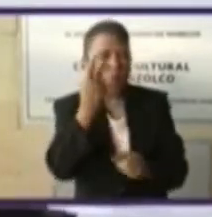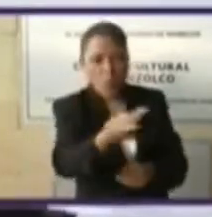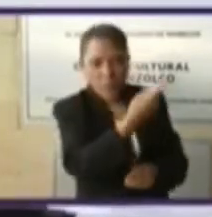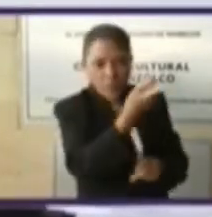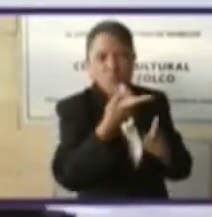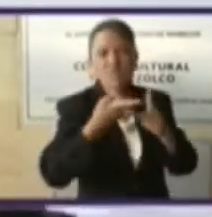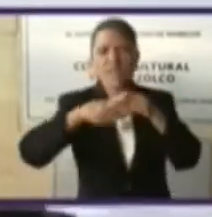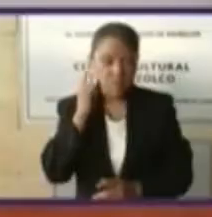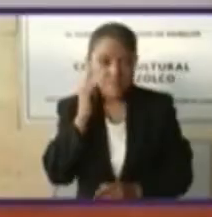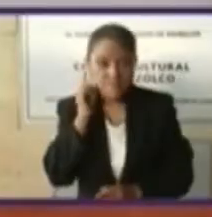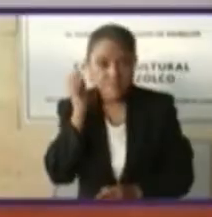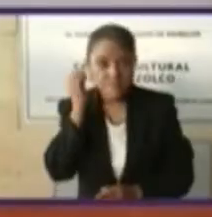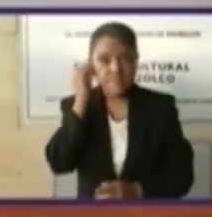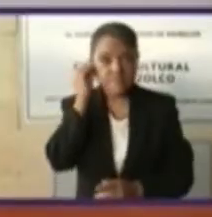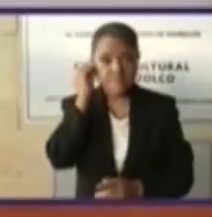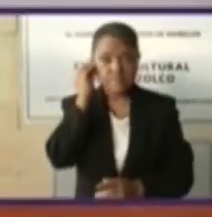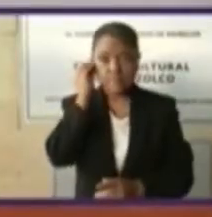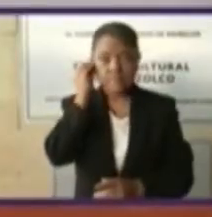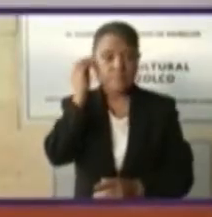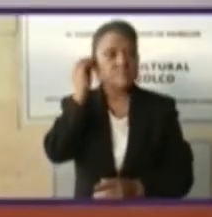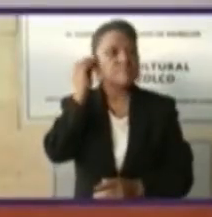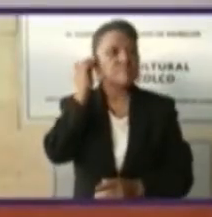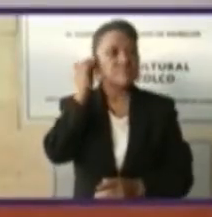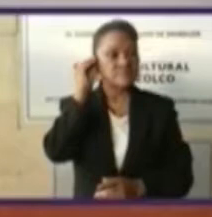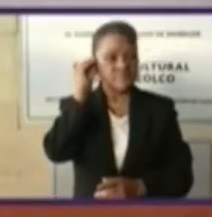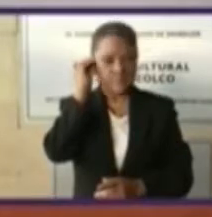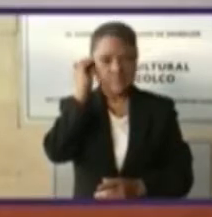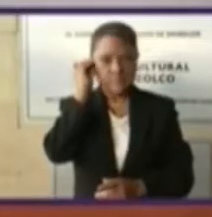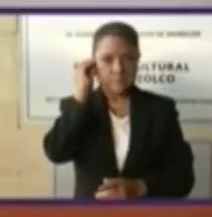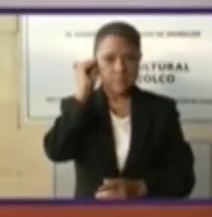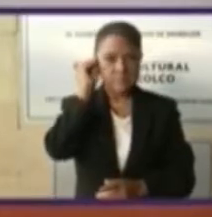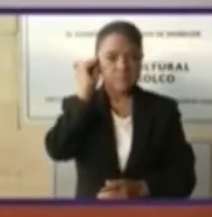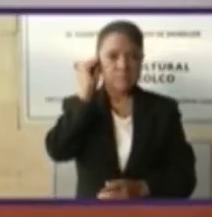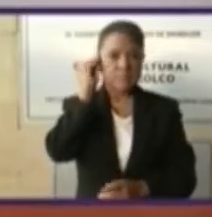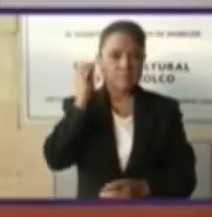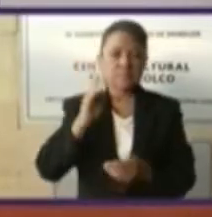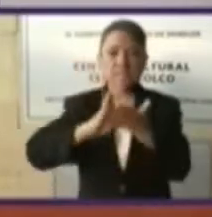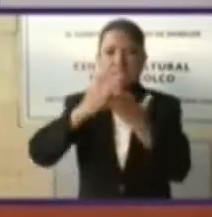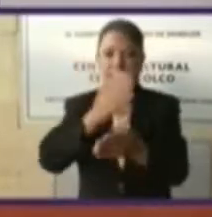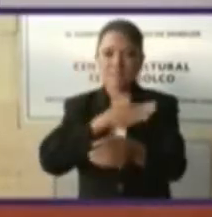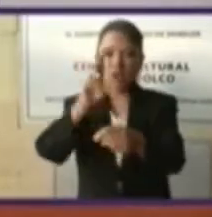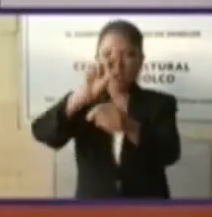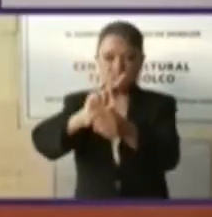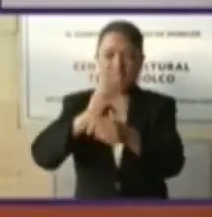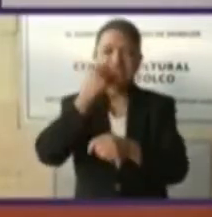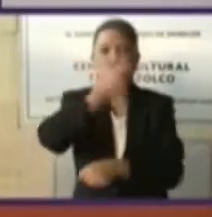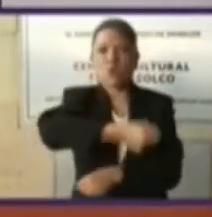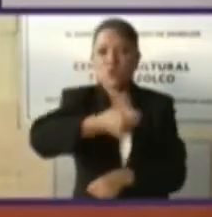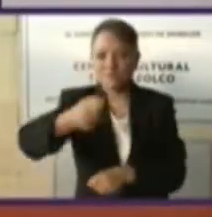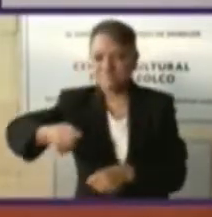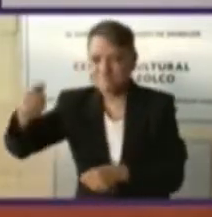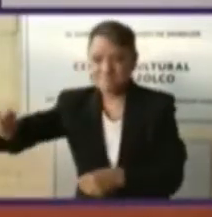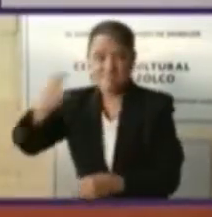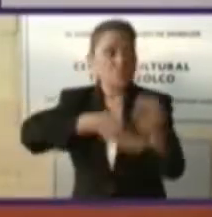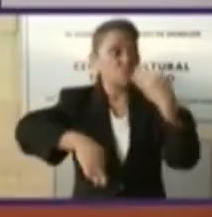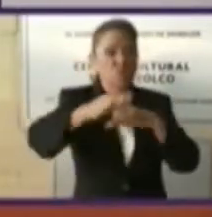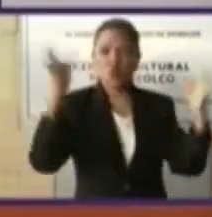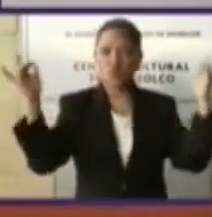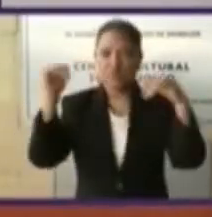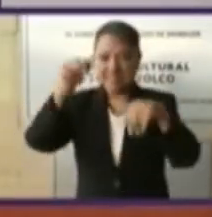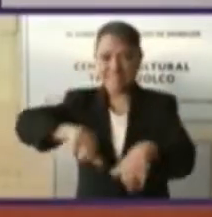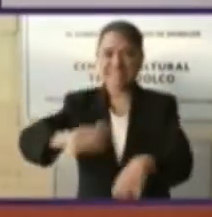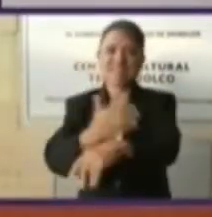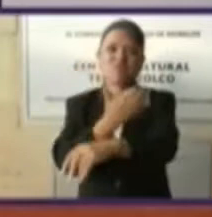favor. Muchas gracias. Muy buenos días. Quiero iniciar saludando la presencia de todas, de todos los que nos acompañan